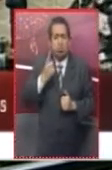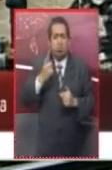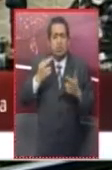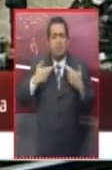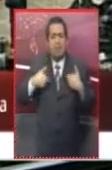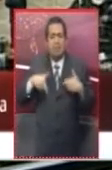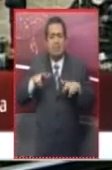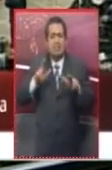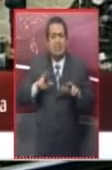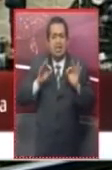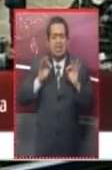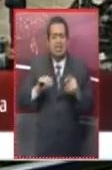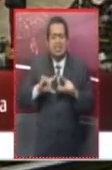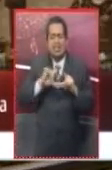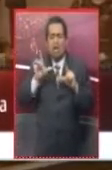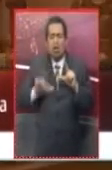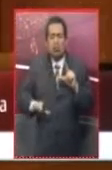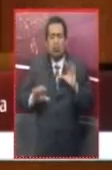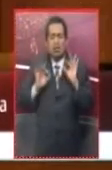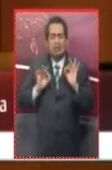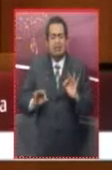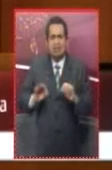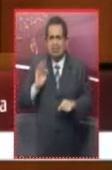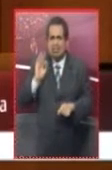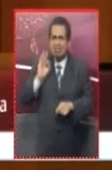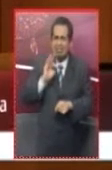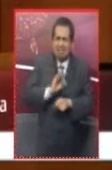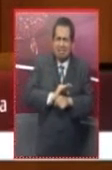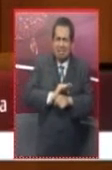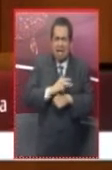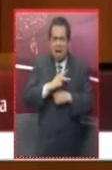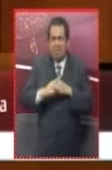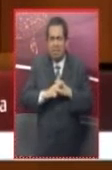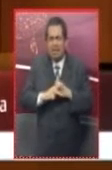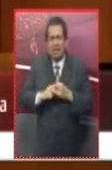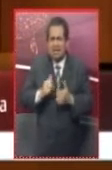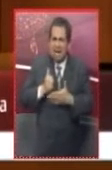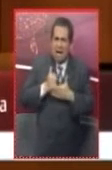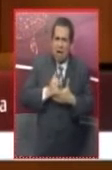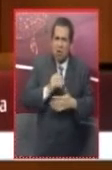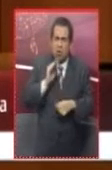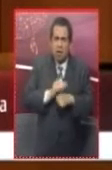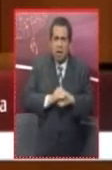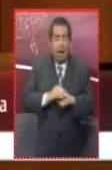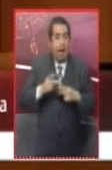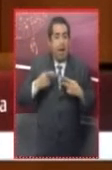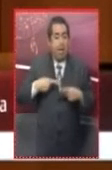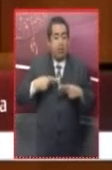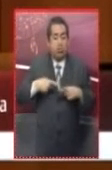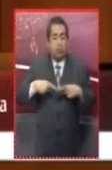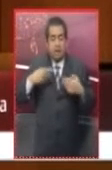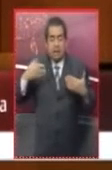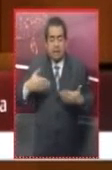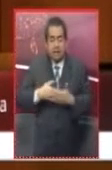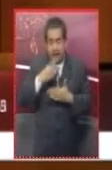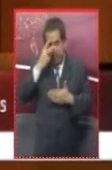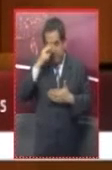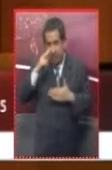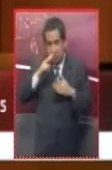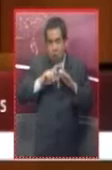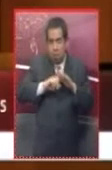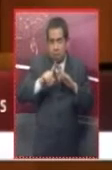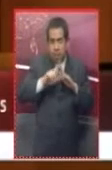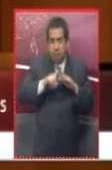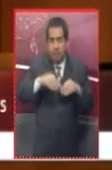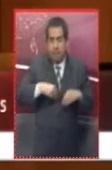representante nacional que vea por la nación, es decir, por las personas mexicanas y sus